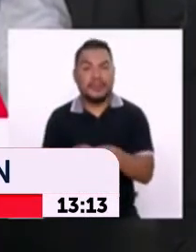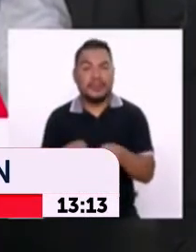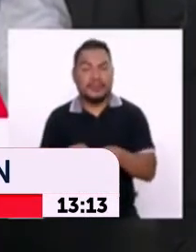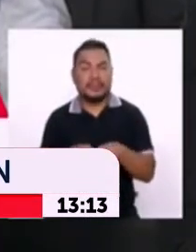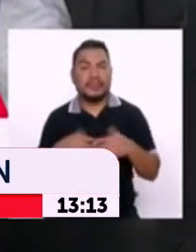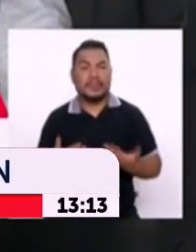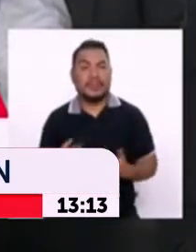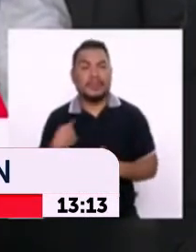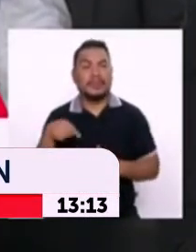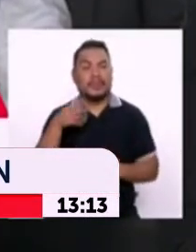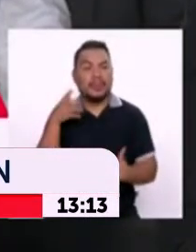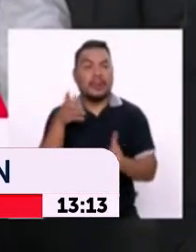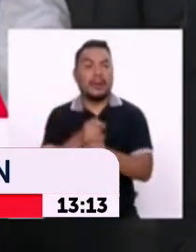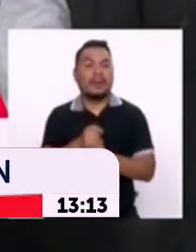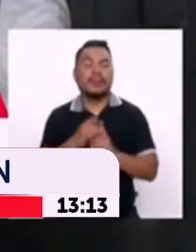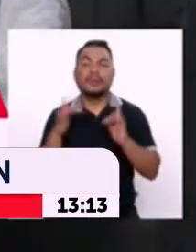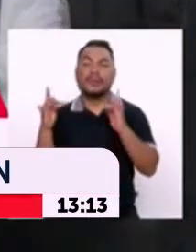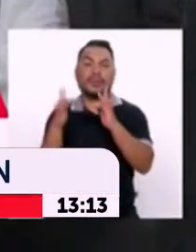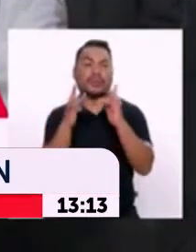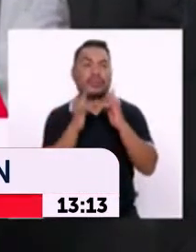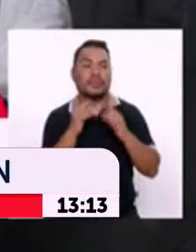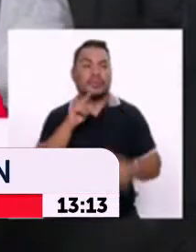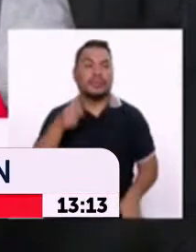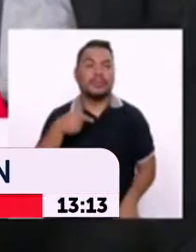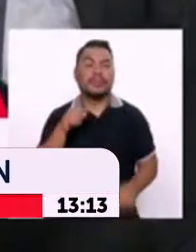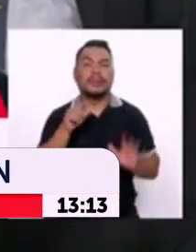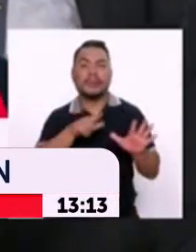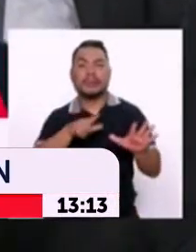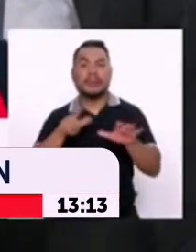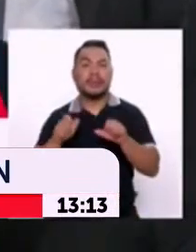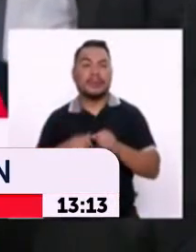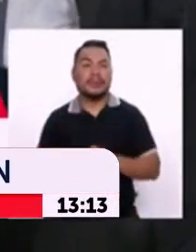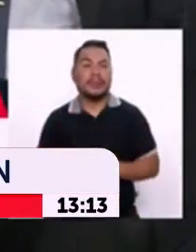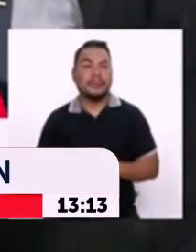También hemos logrado la conectividad de